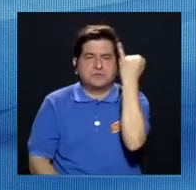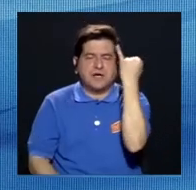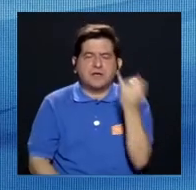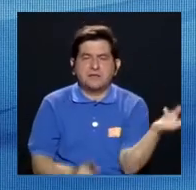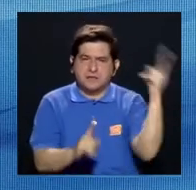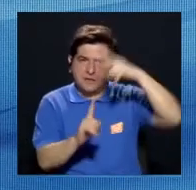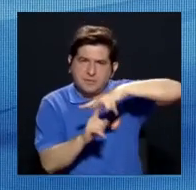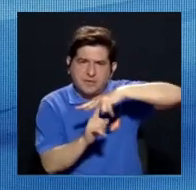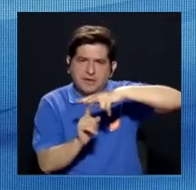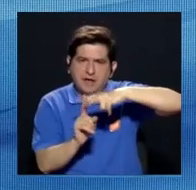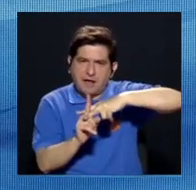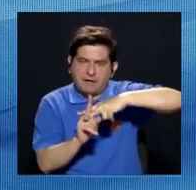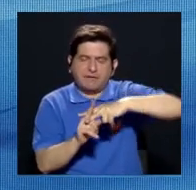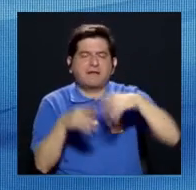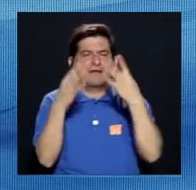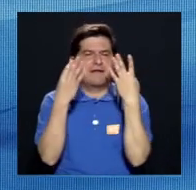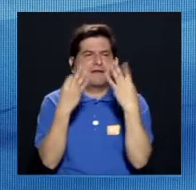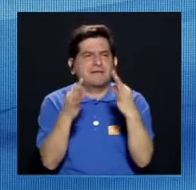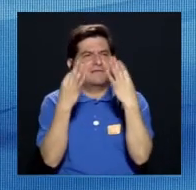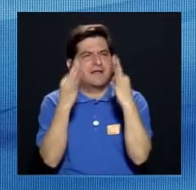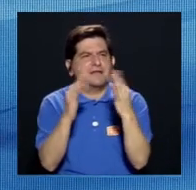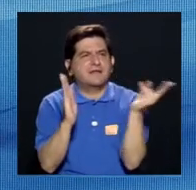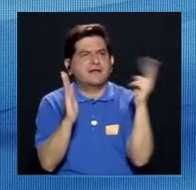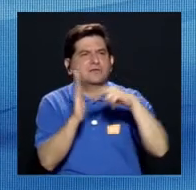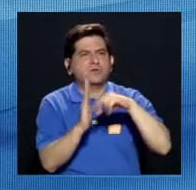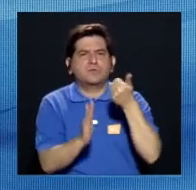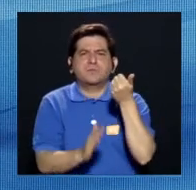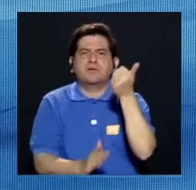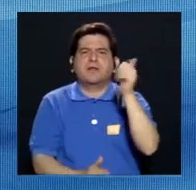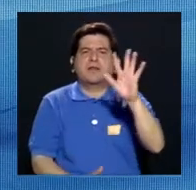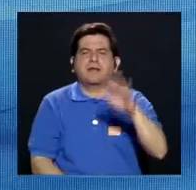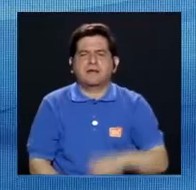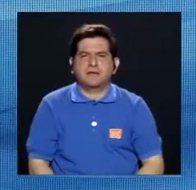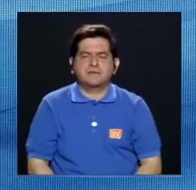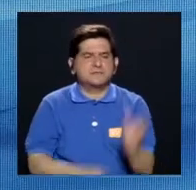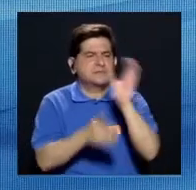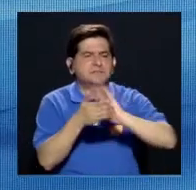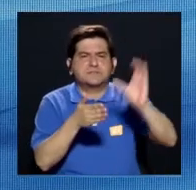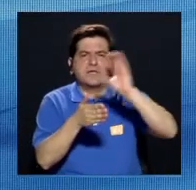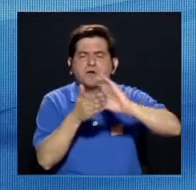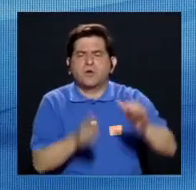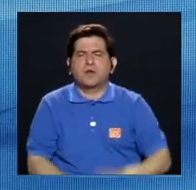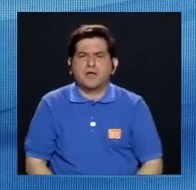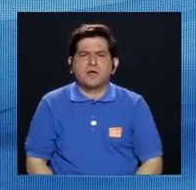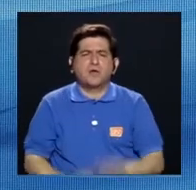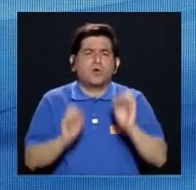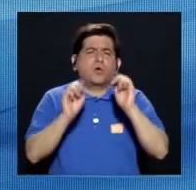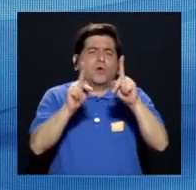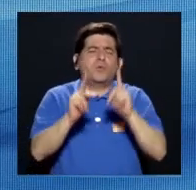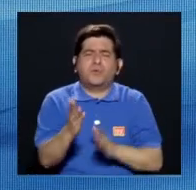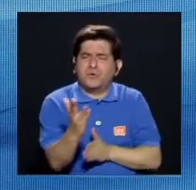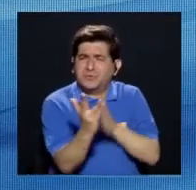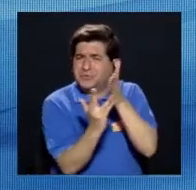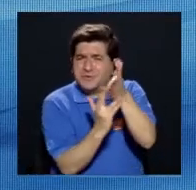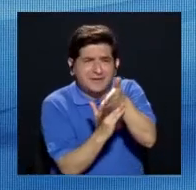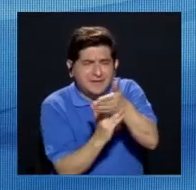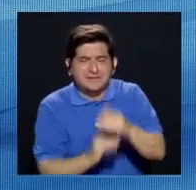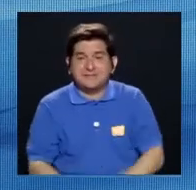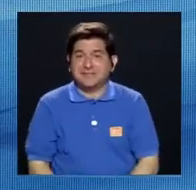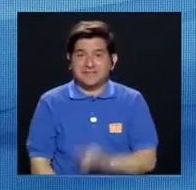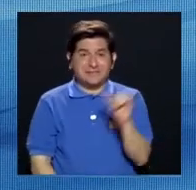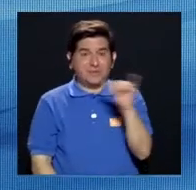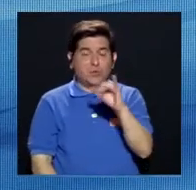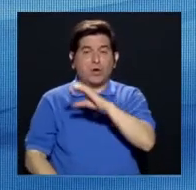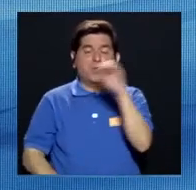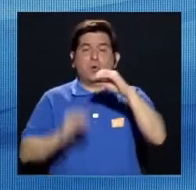iniciativa. Se ha tratado en el 2015 de colegios con una probabilidad de ingreso